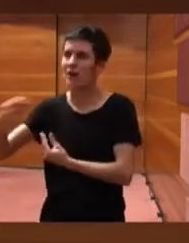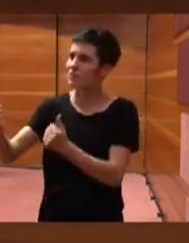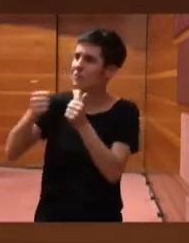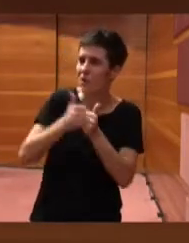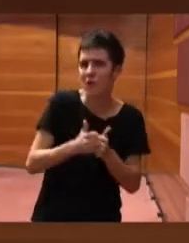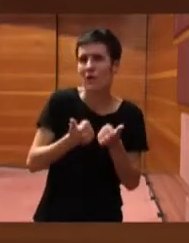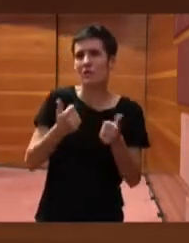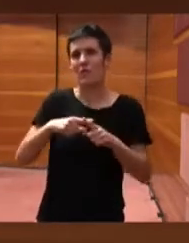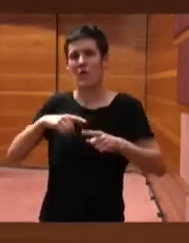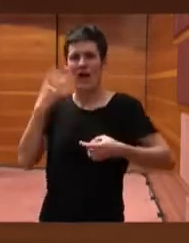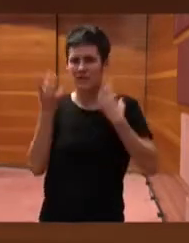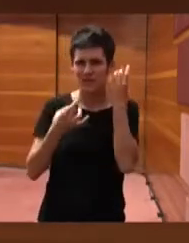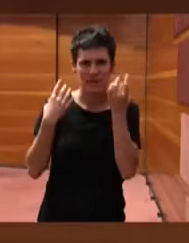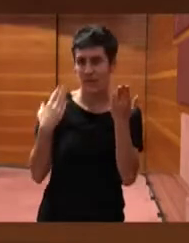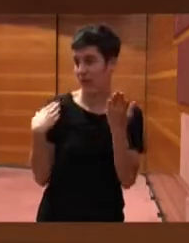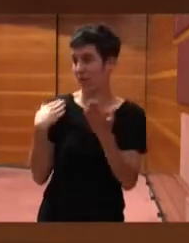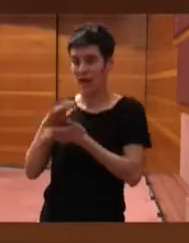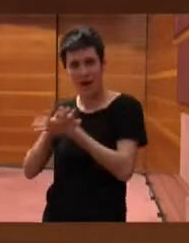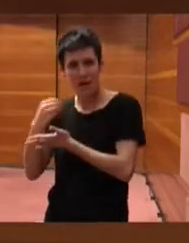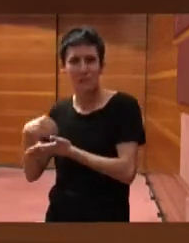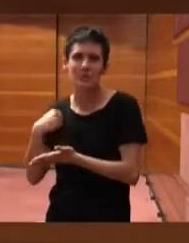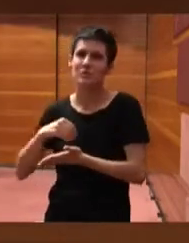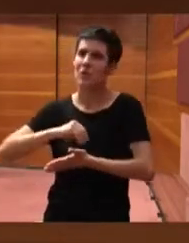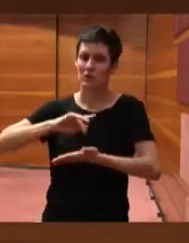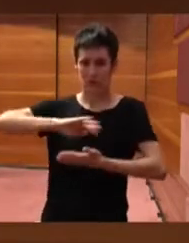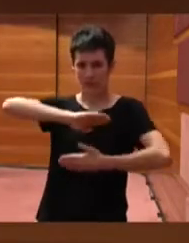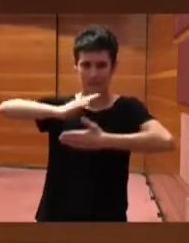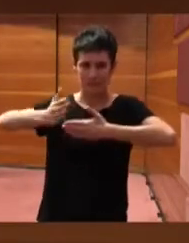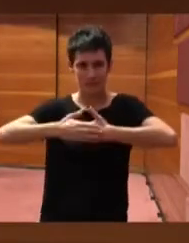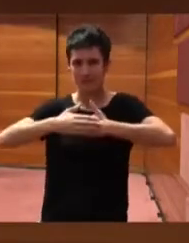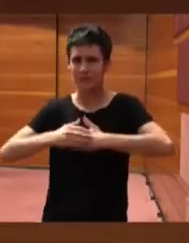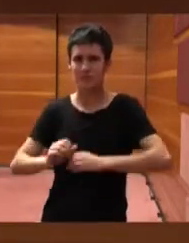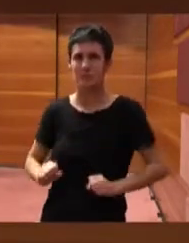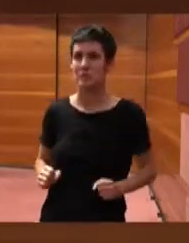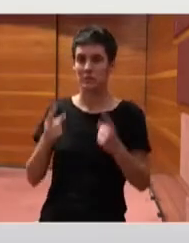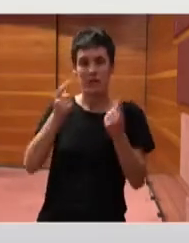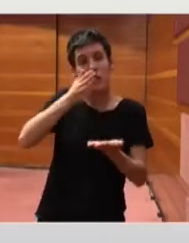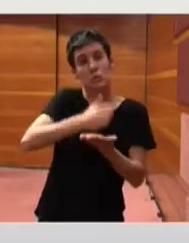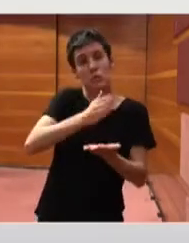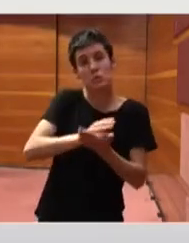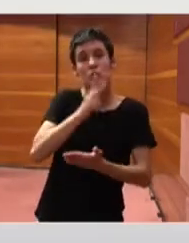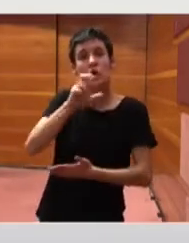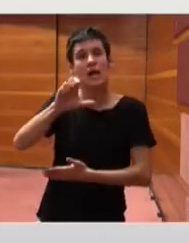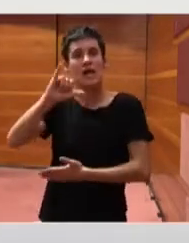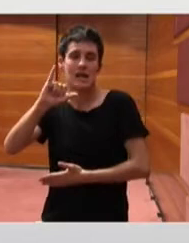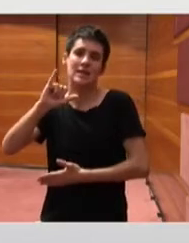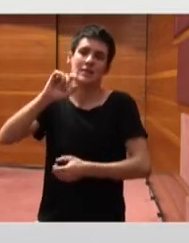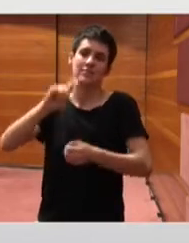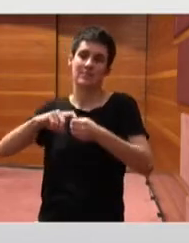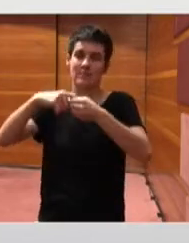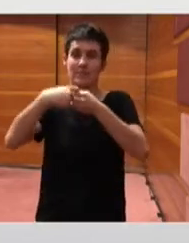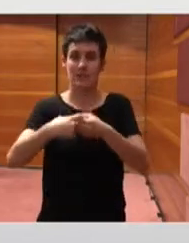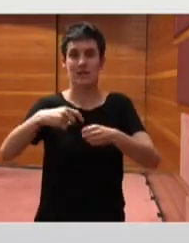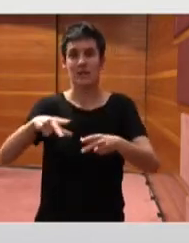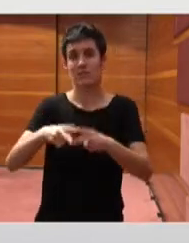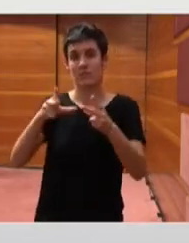de actos, lo estábamos comentando hace un minuto, en la clausura del primer curso de la EI. Herritartasunerako